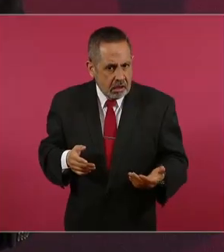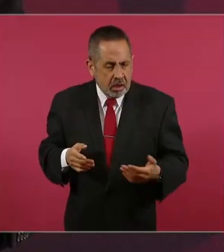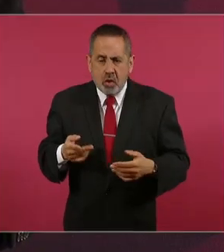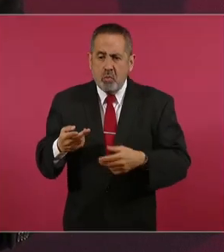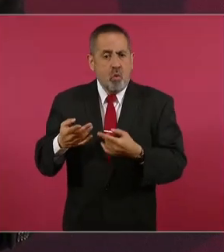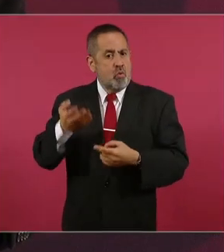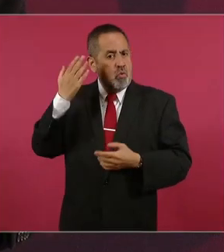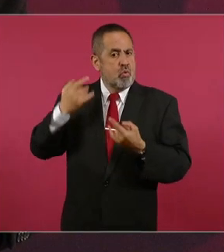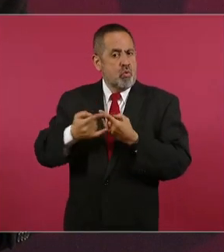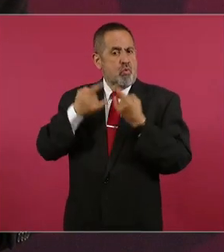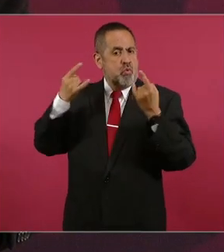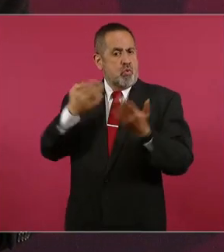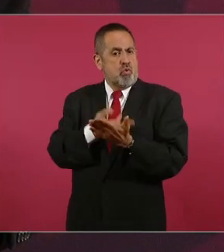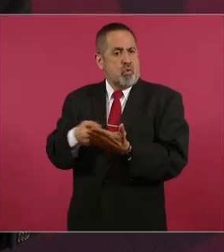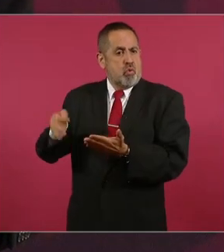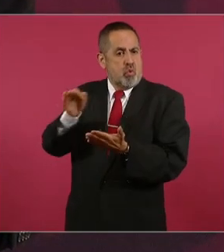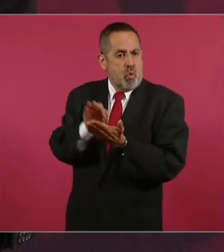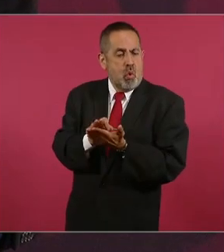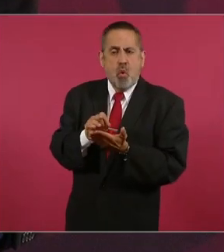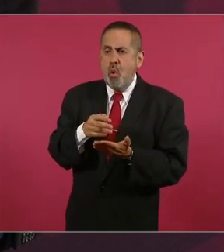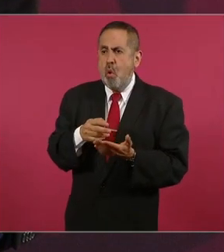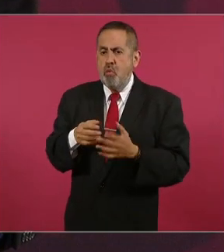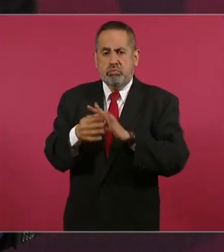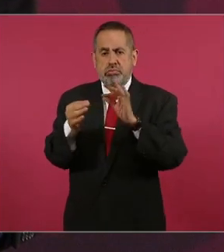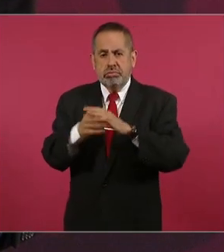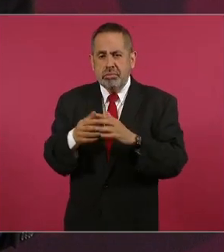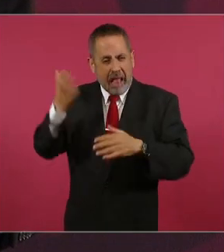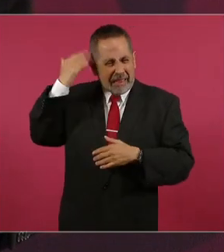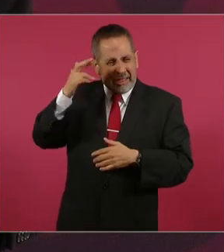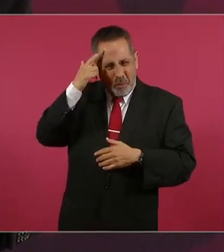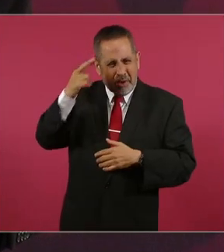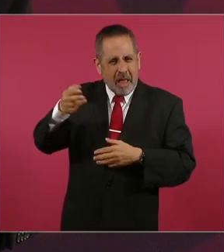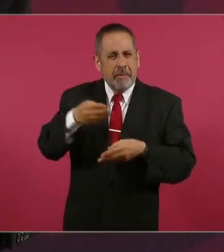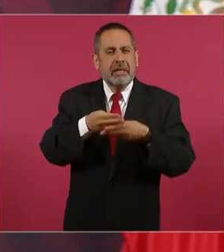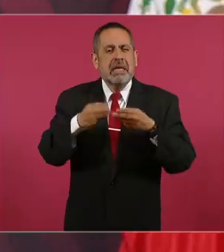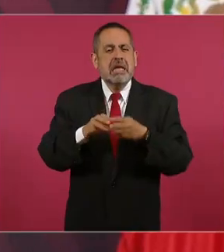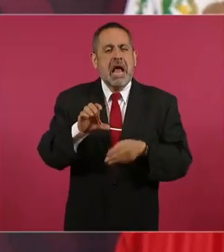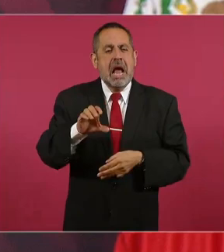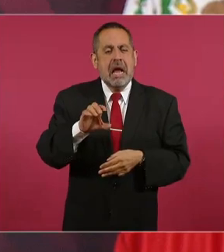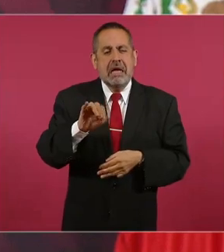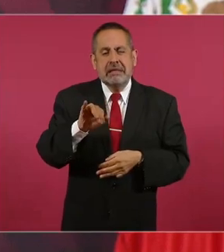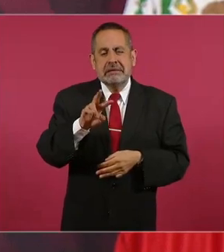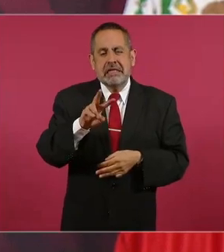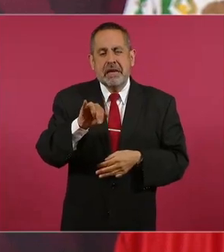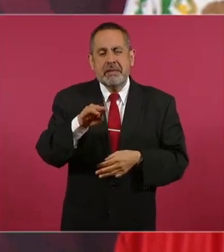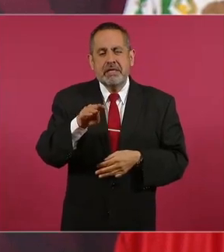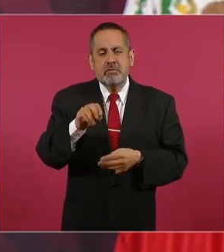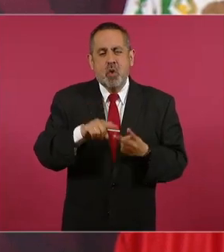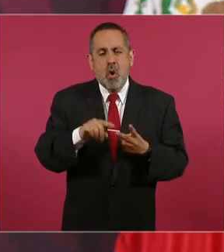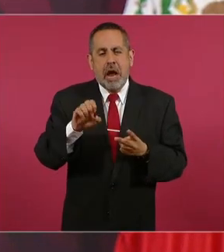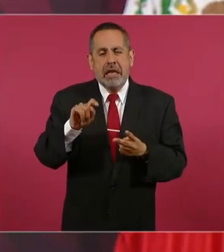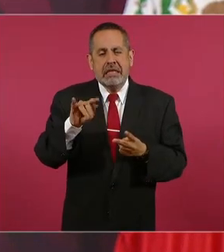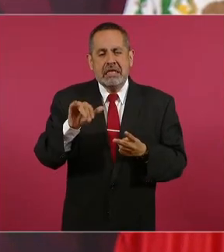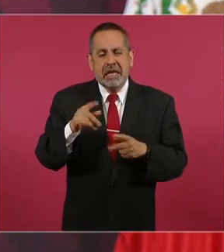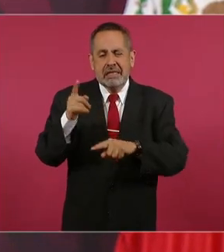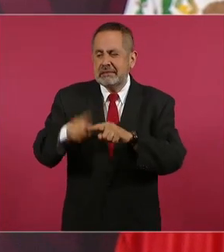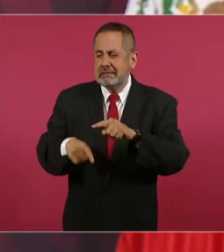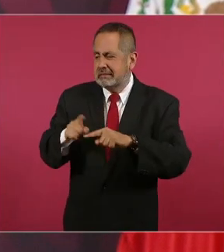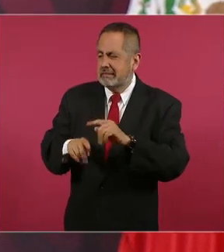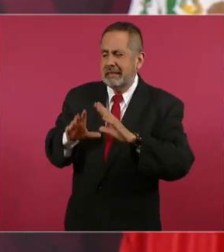héroes. Ya habían quitado hasta el civismo, la ética.